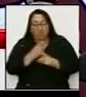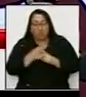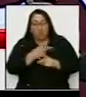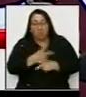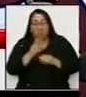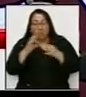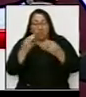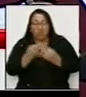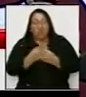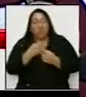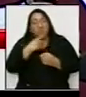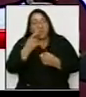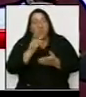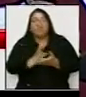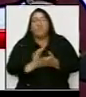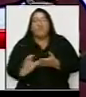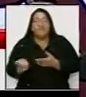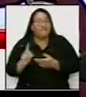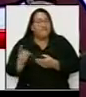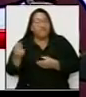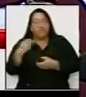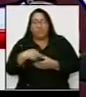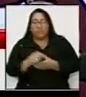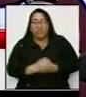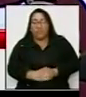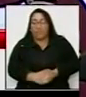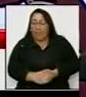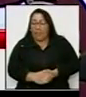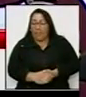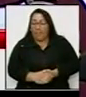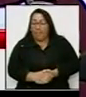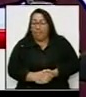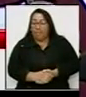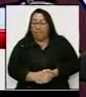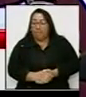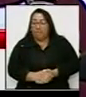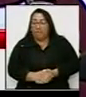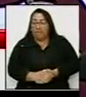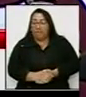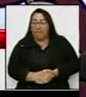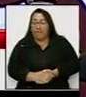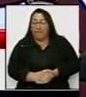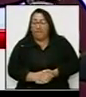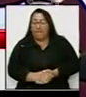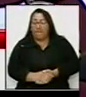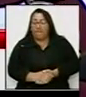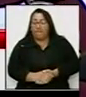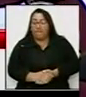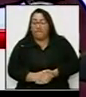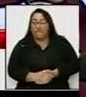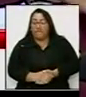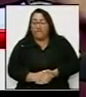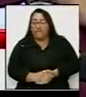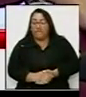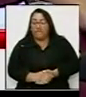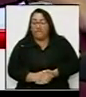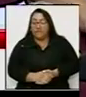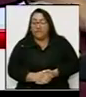violencia familiar sean excluidos, que no estaban contemplados en el anterior. Sí se ha puesto. Congresista